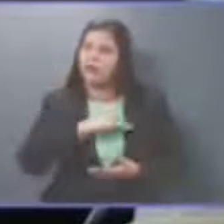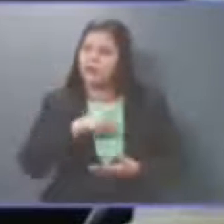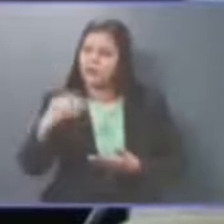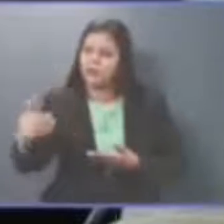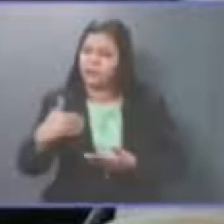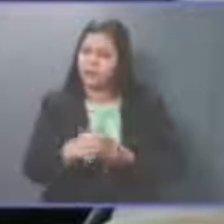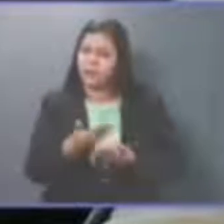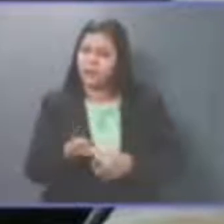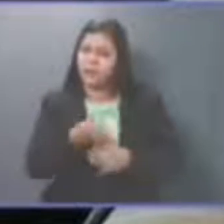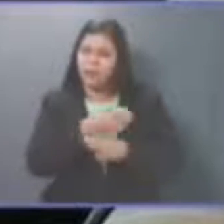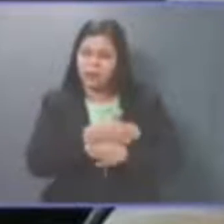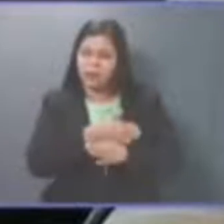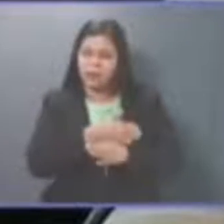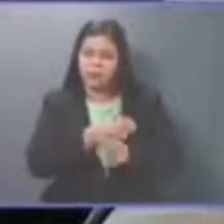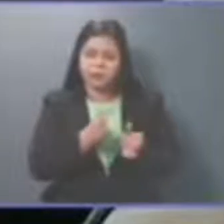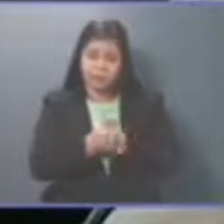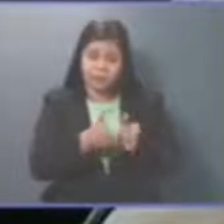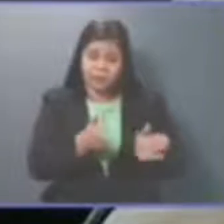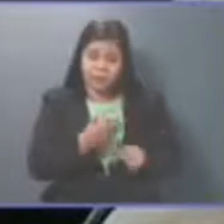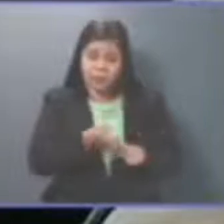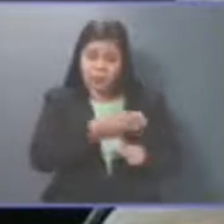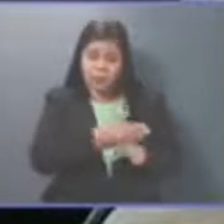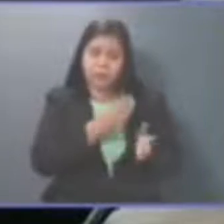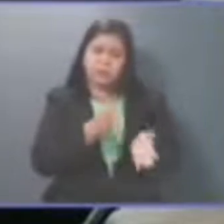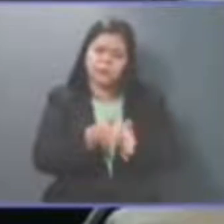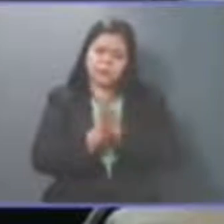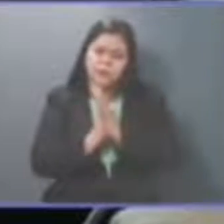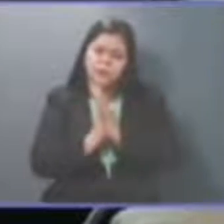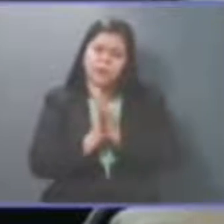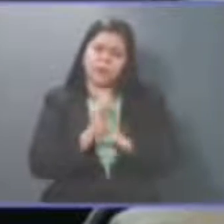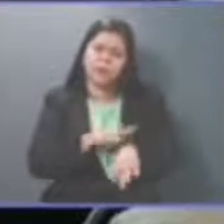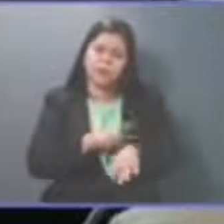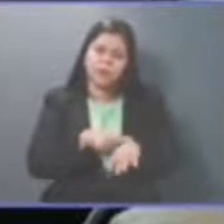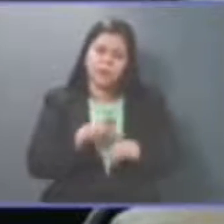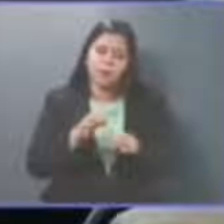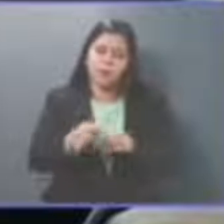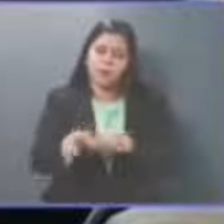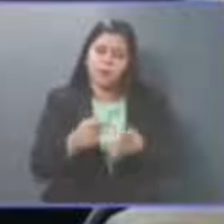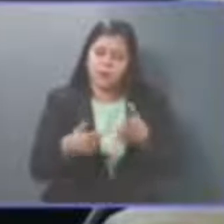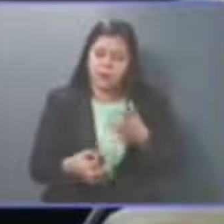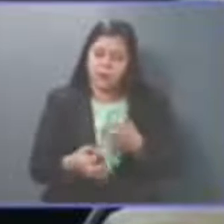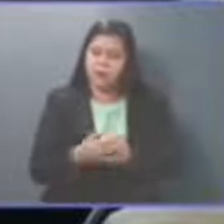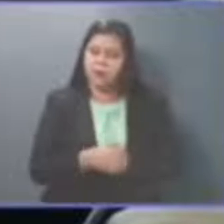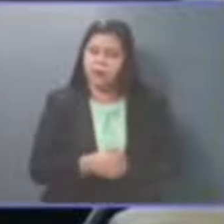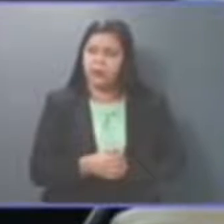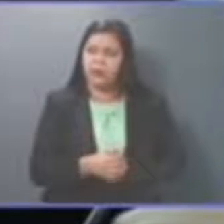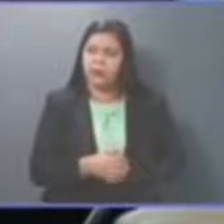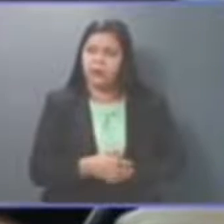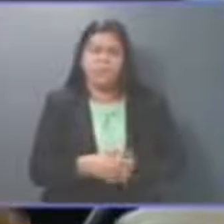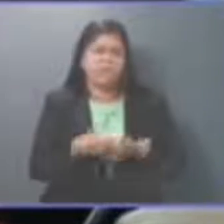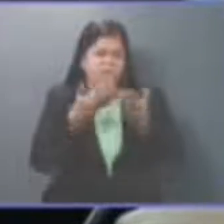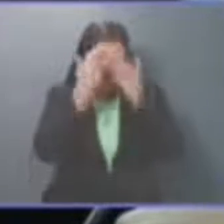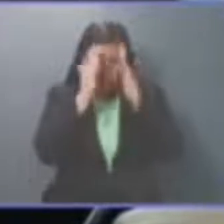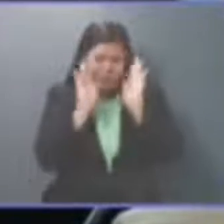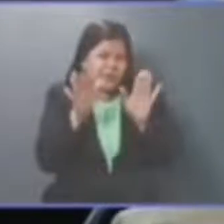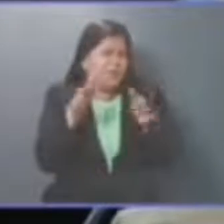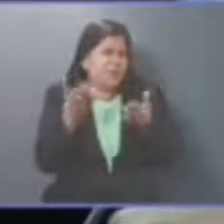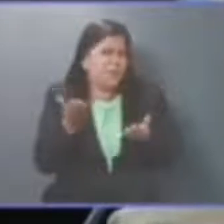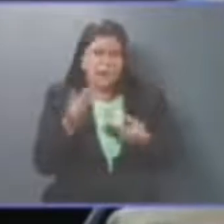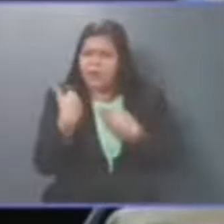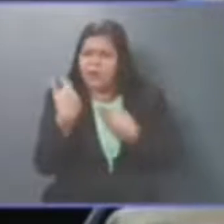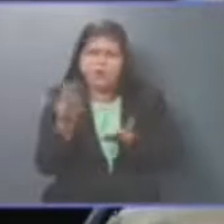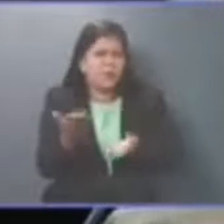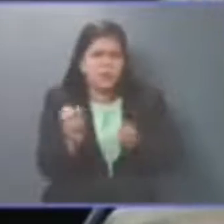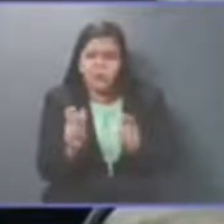la asamblea anterior para solicitar una prórroga a esta ley, no sé por qué no se le dio